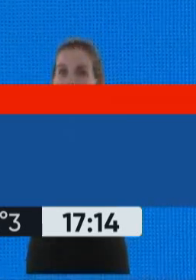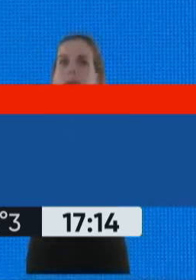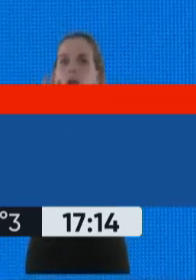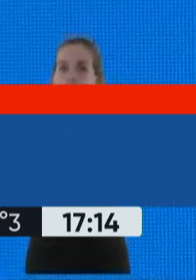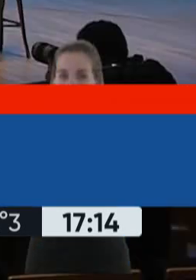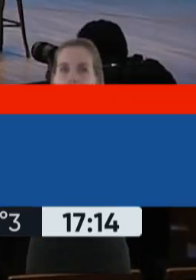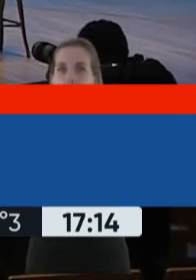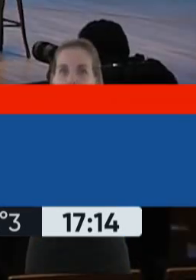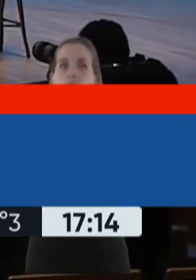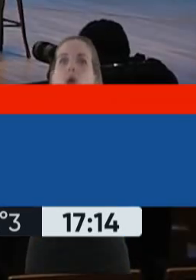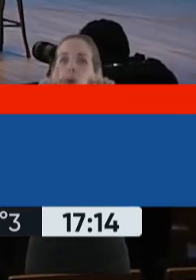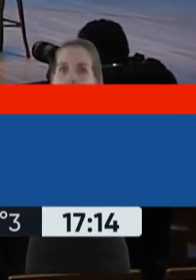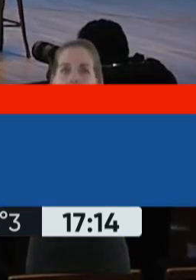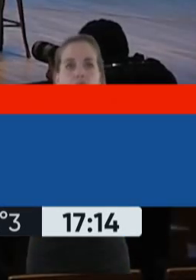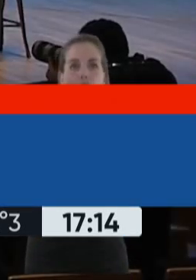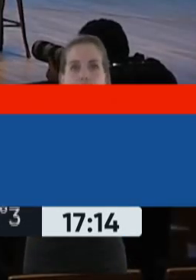todavía cantamos.